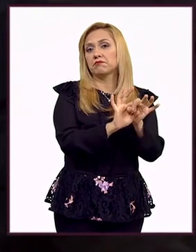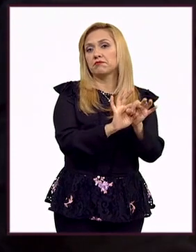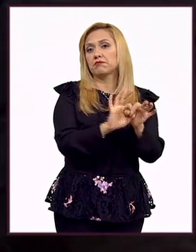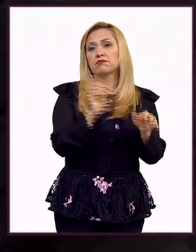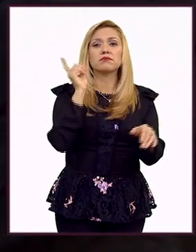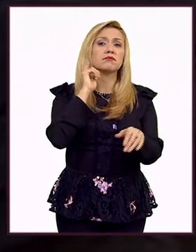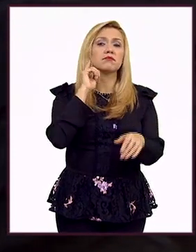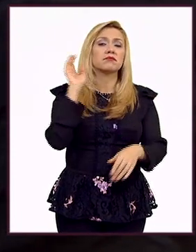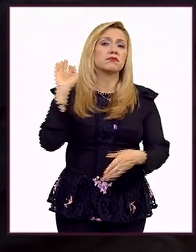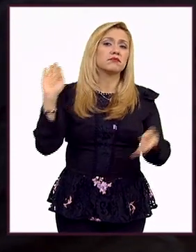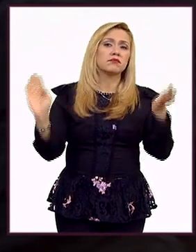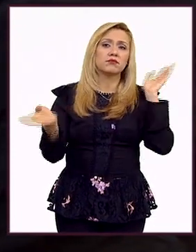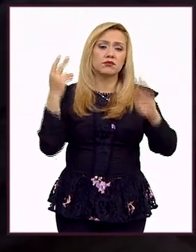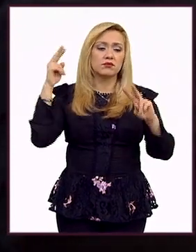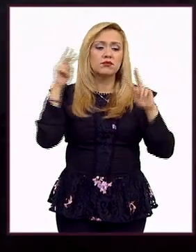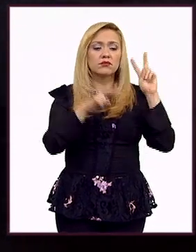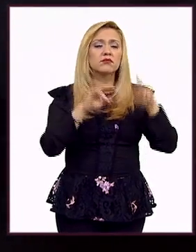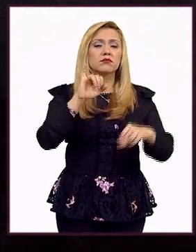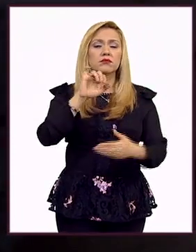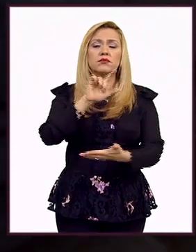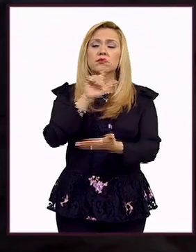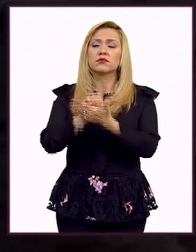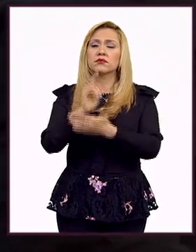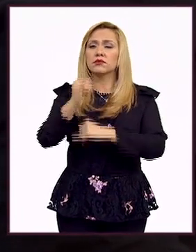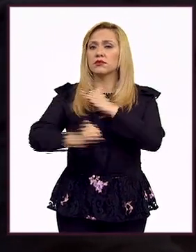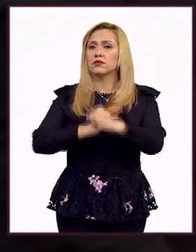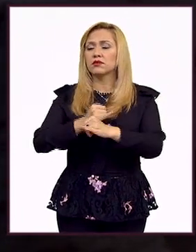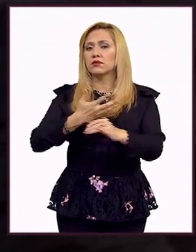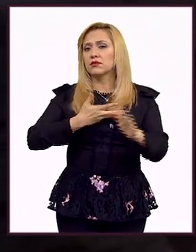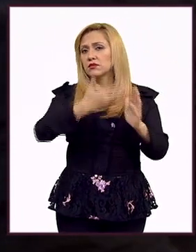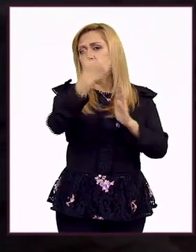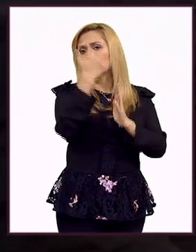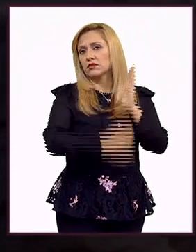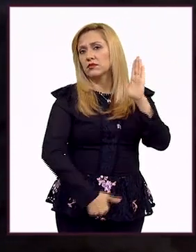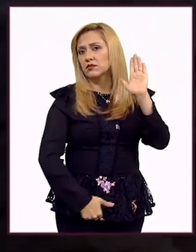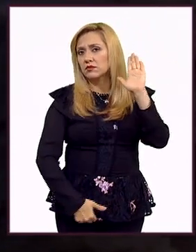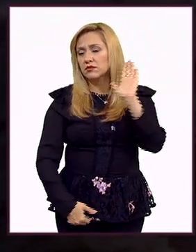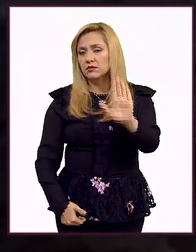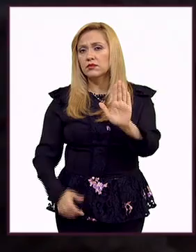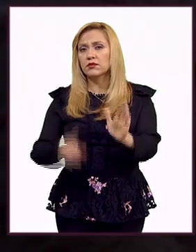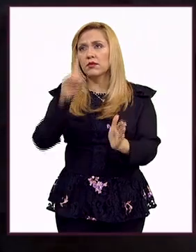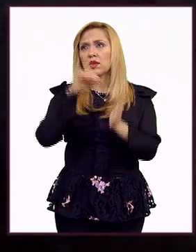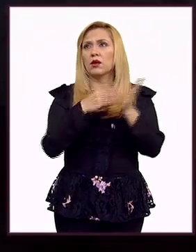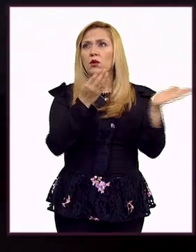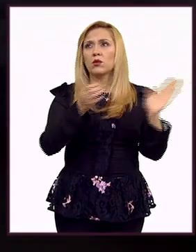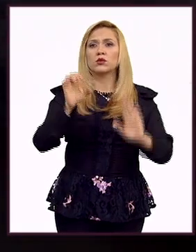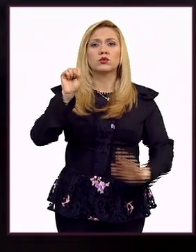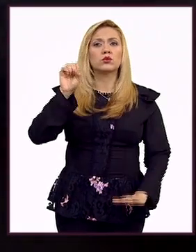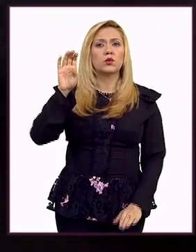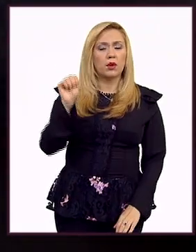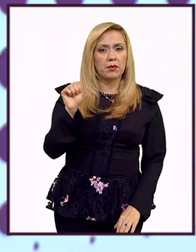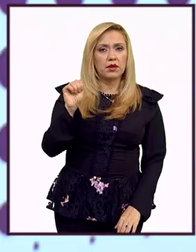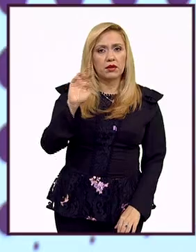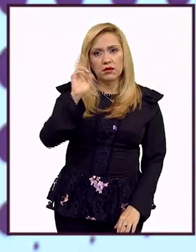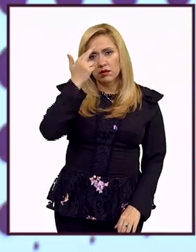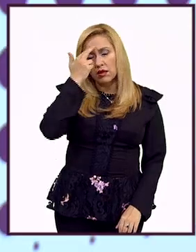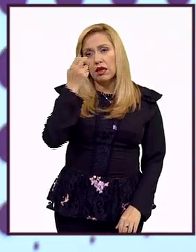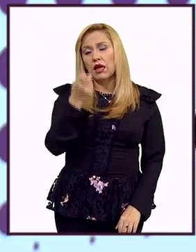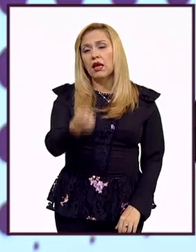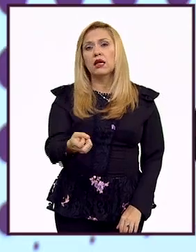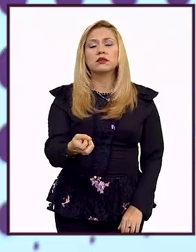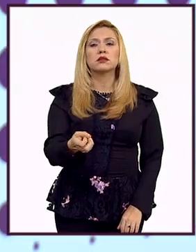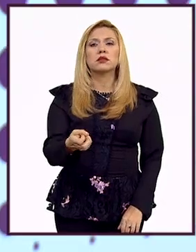nivel internacional por muchos tratados, incluyendo la declaración, pero también el convenio 169, y esa relación especial es